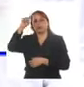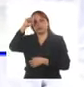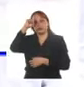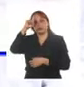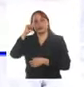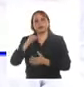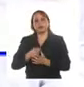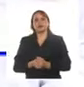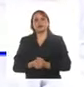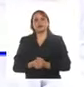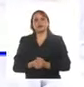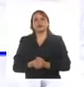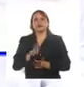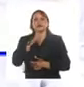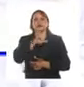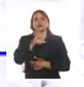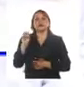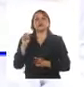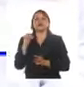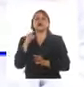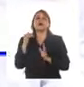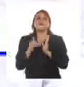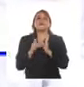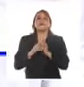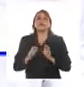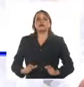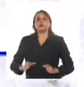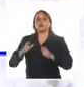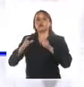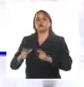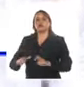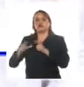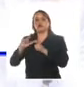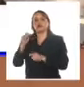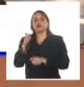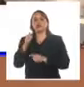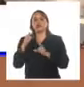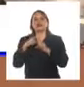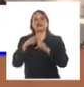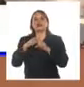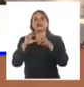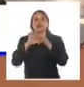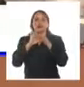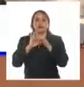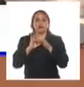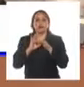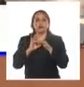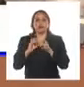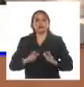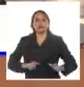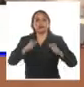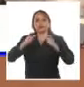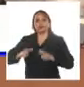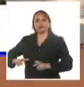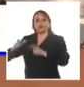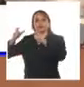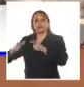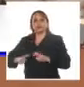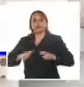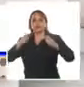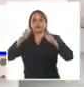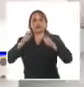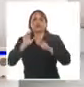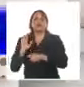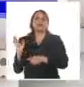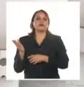licuado, como 50.000 cilindros también de 10 kilogramos que fueron adquiridos, cilindros estos que vienen